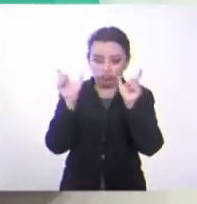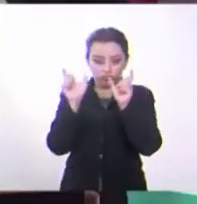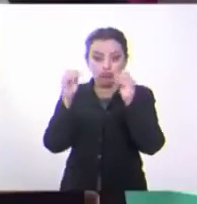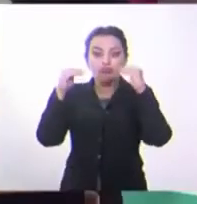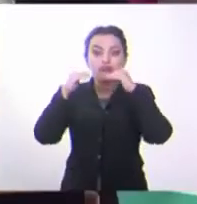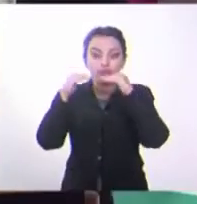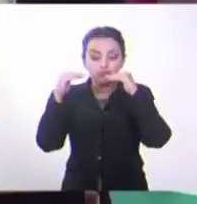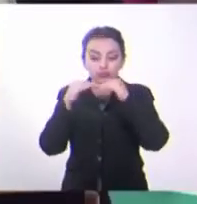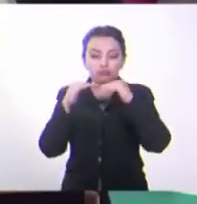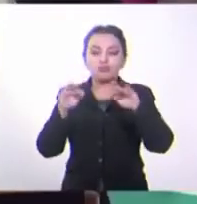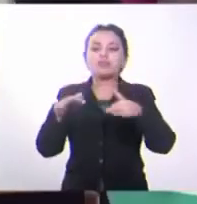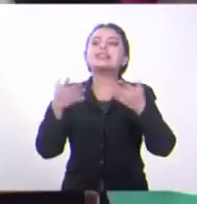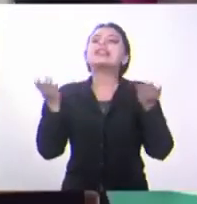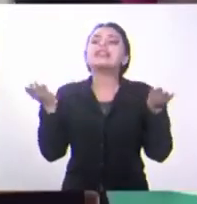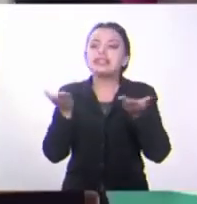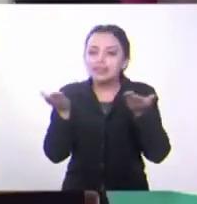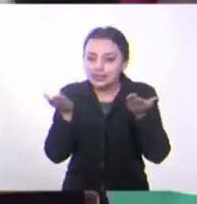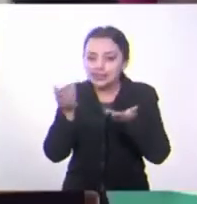¿Qué cumplían?